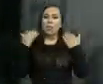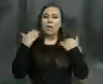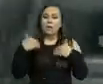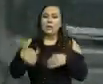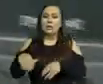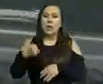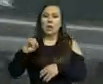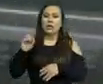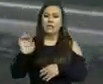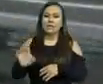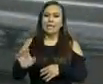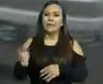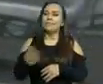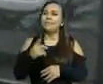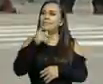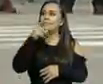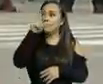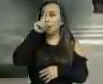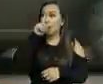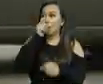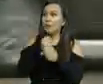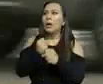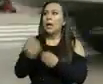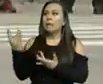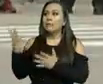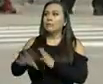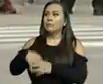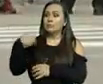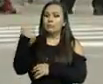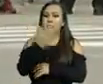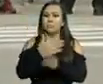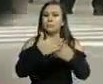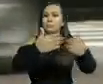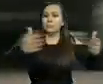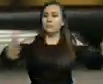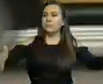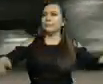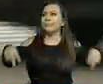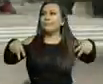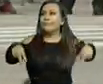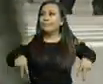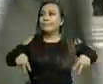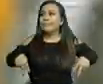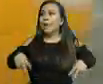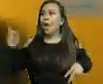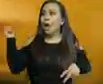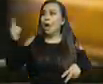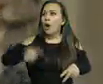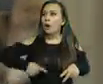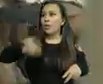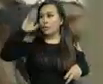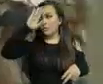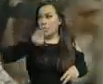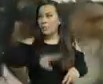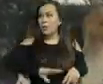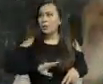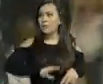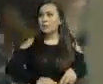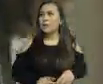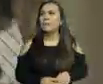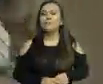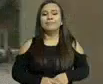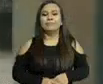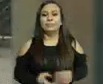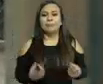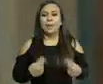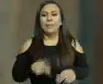gómez valverde donde los empleados de las en él esperaron del otro lado de la calle principal por disposición de la policía nacional mientras que